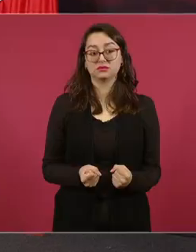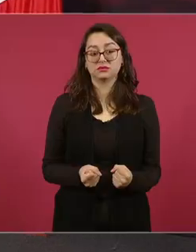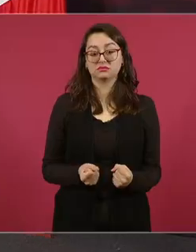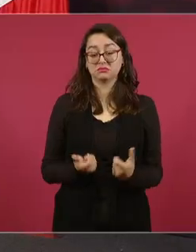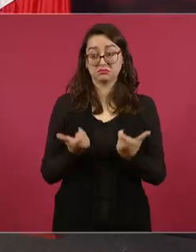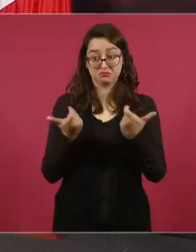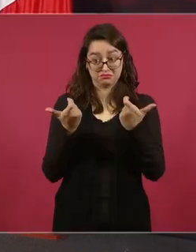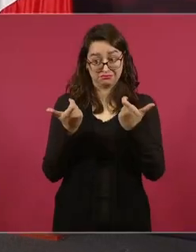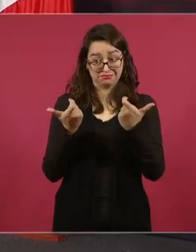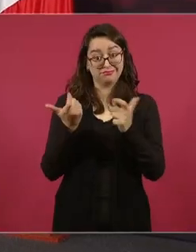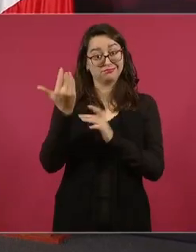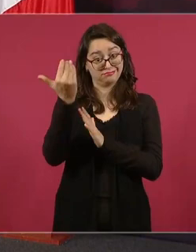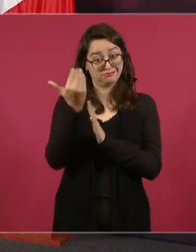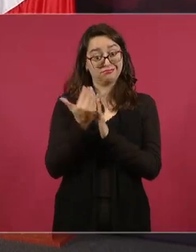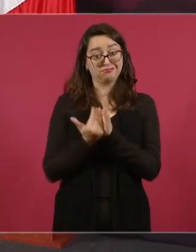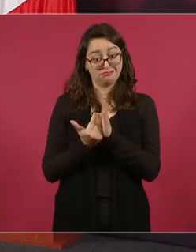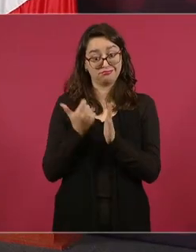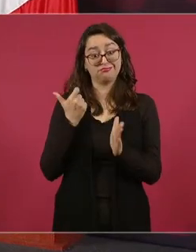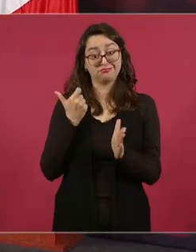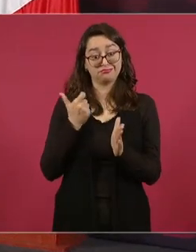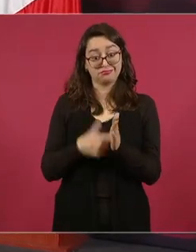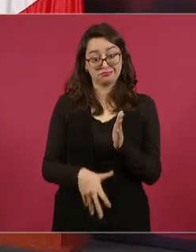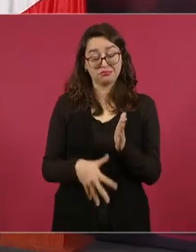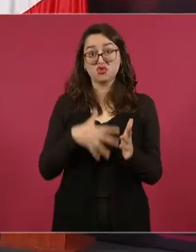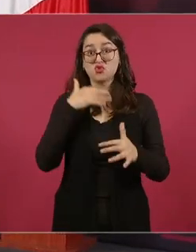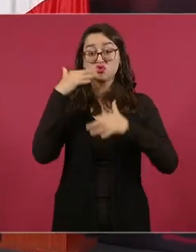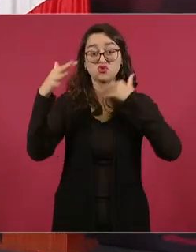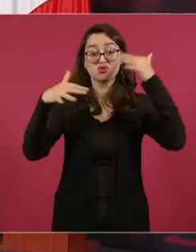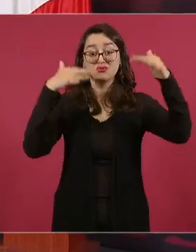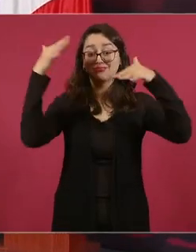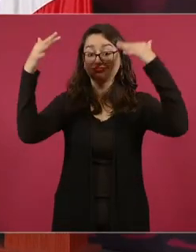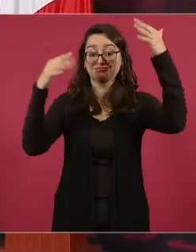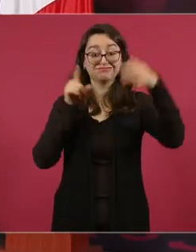económico, no contaminante